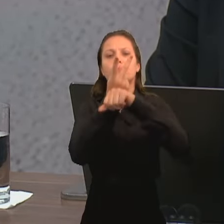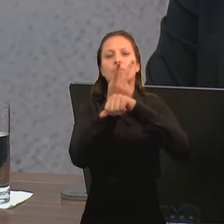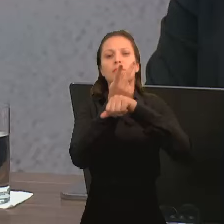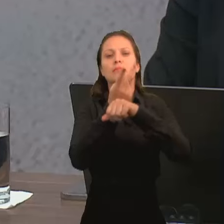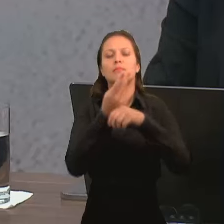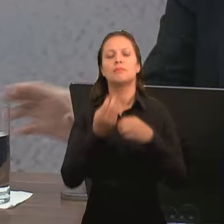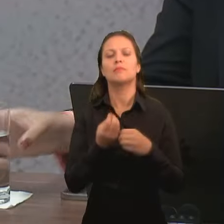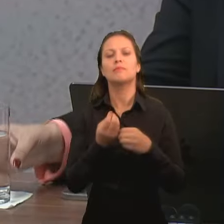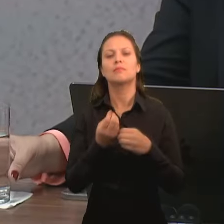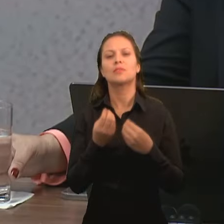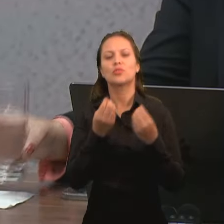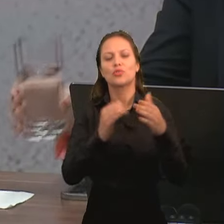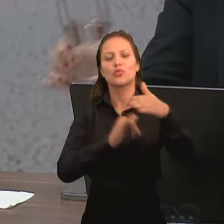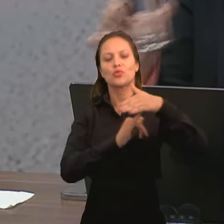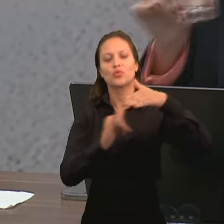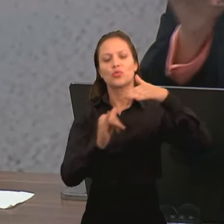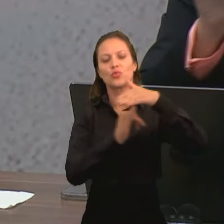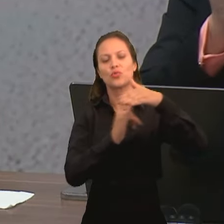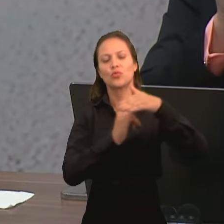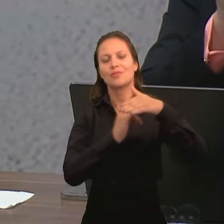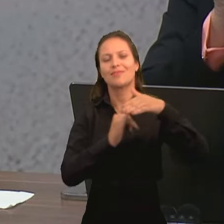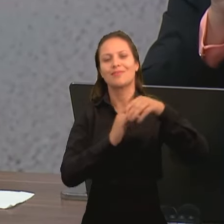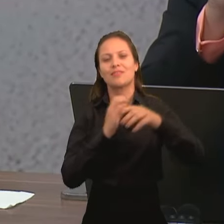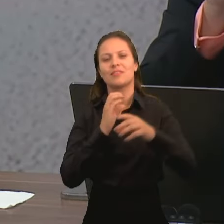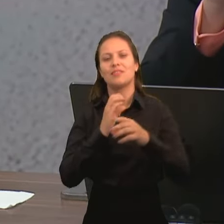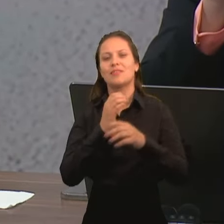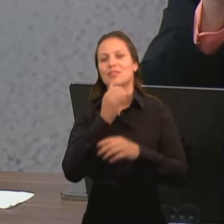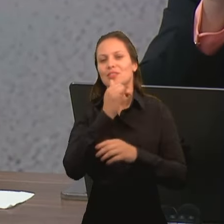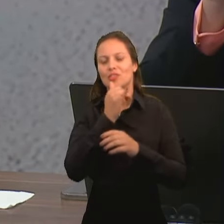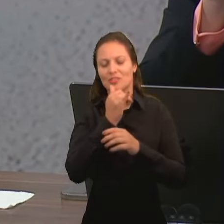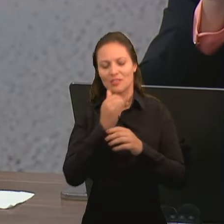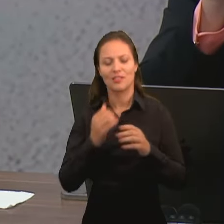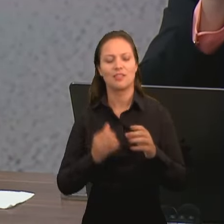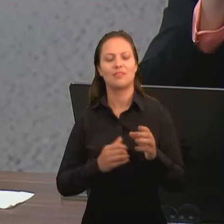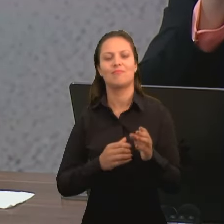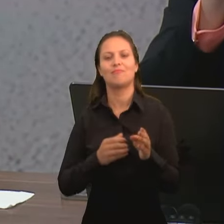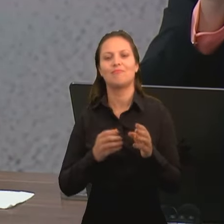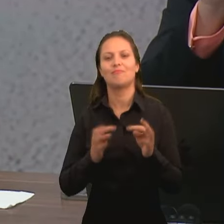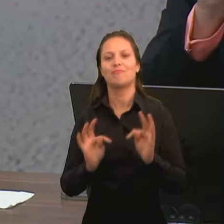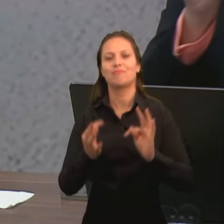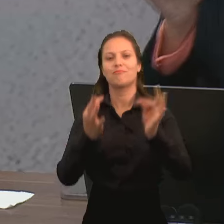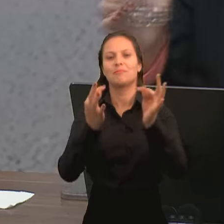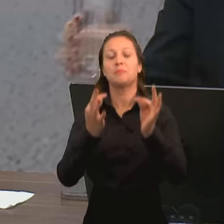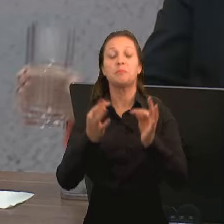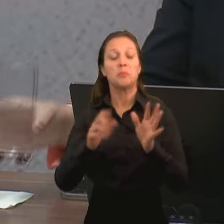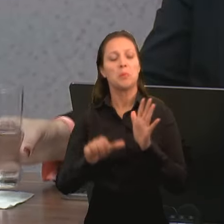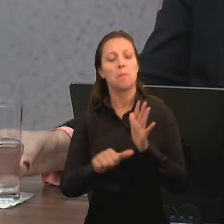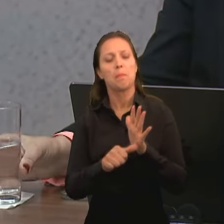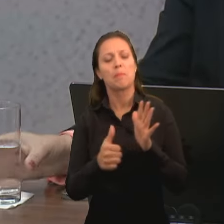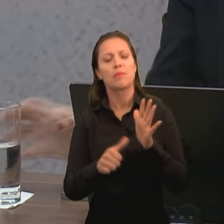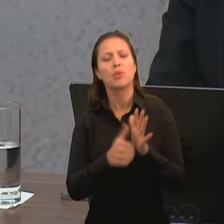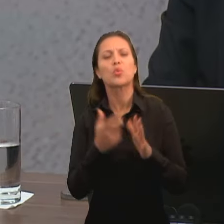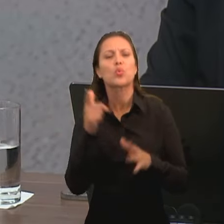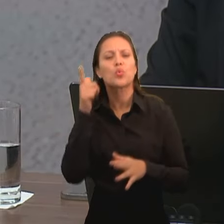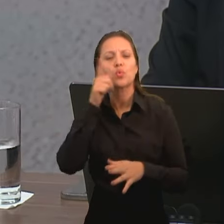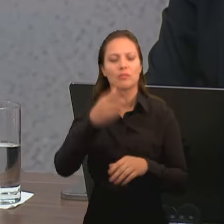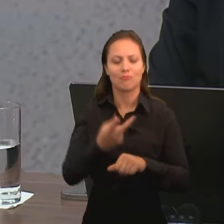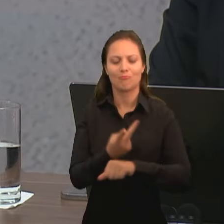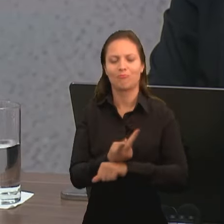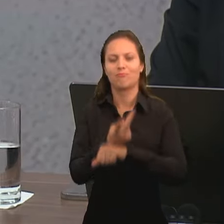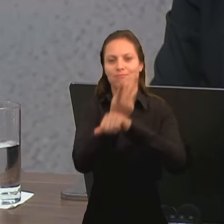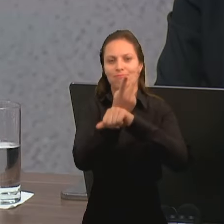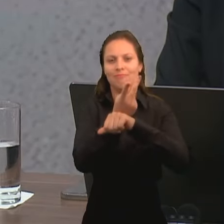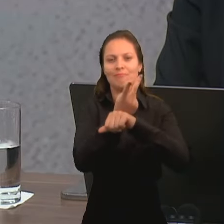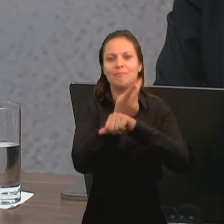recibió un premio por el Instituto de Ingeniería Eléctrica y Electrónica y fue el primer investigador